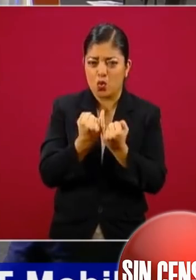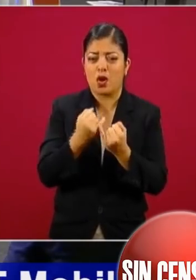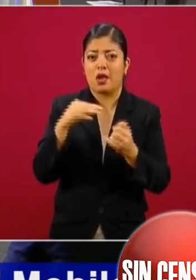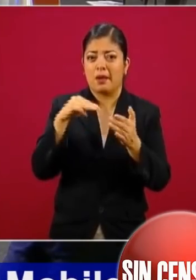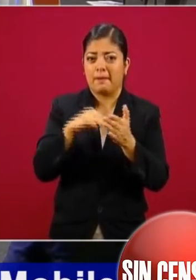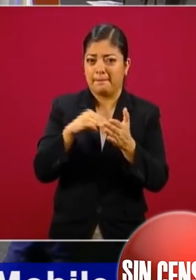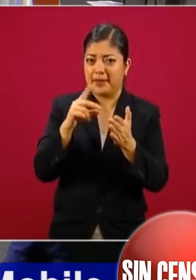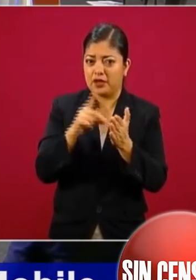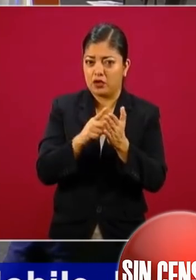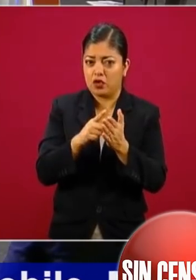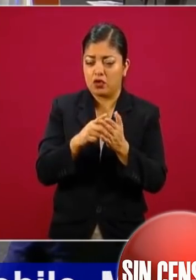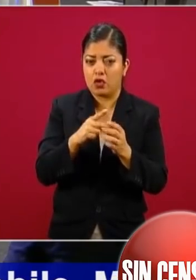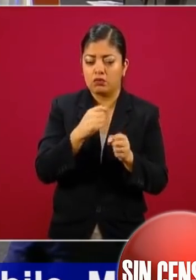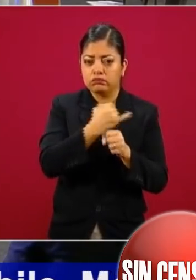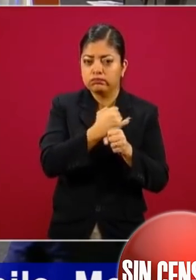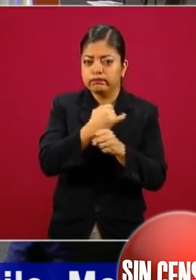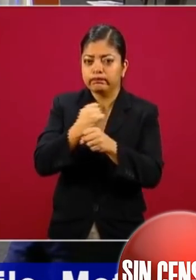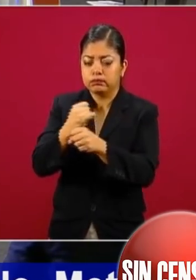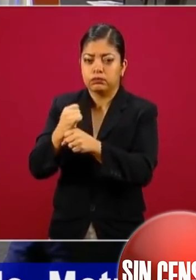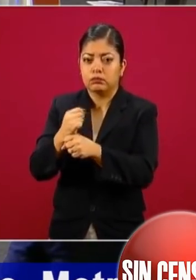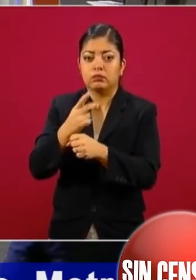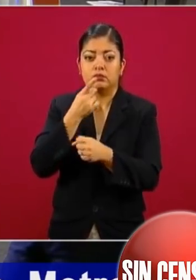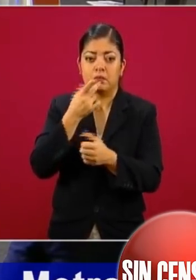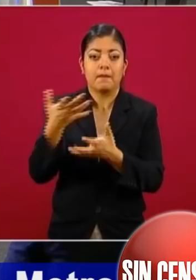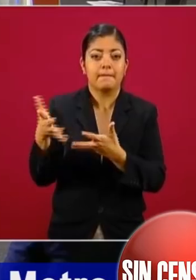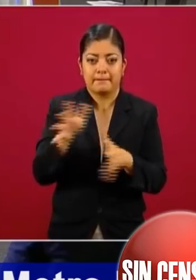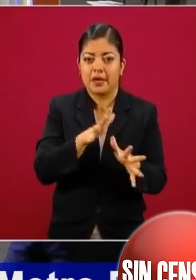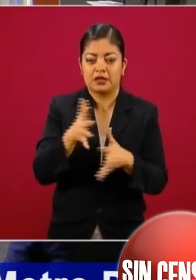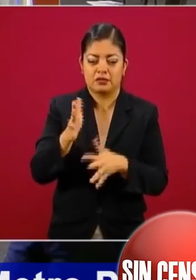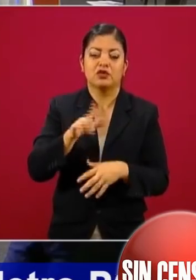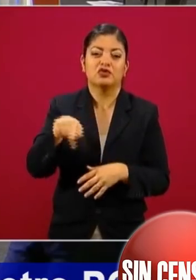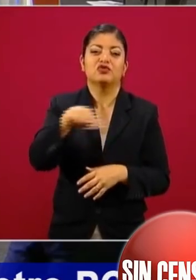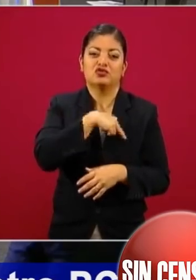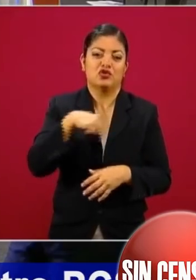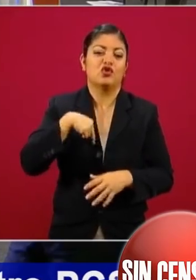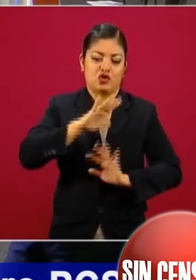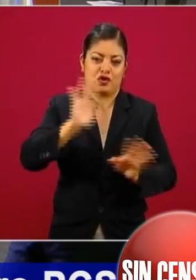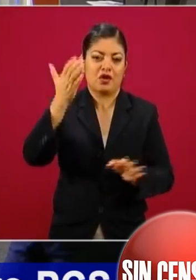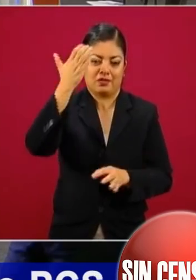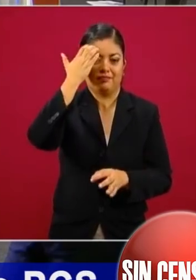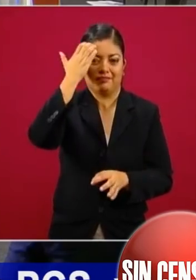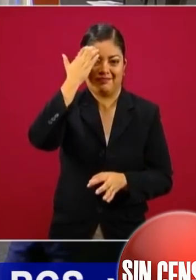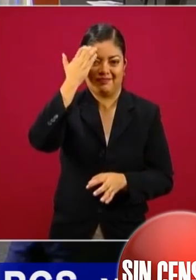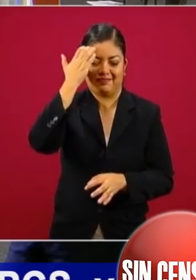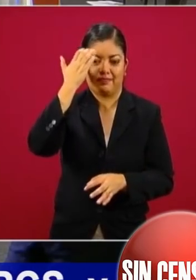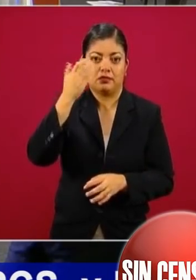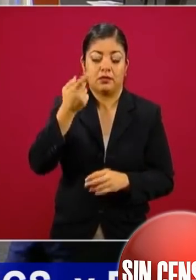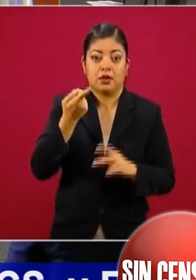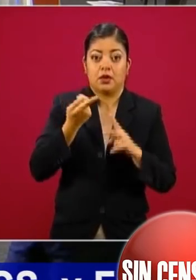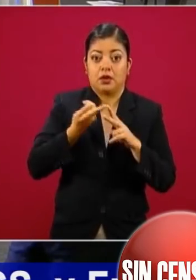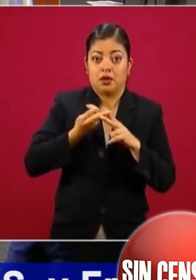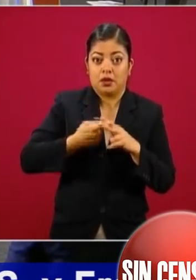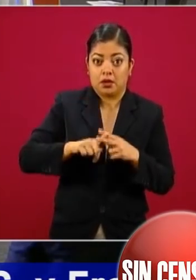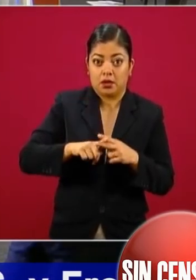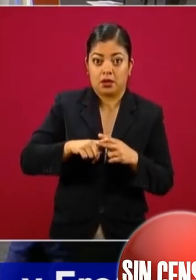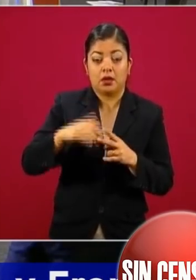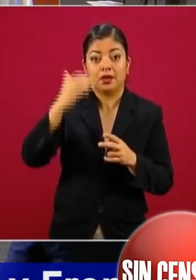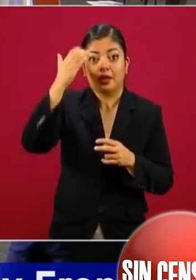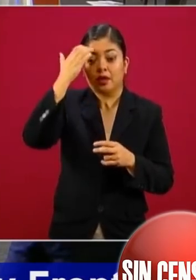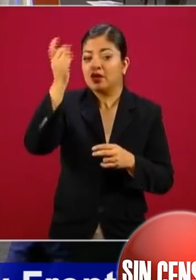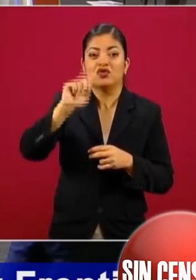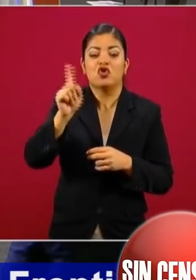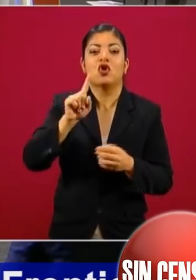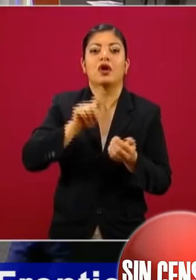métodos, pudieron hacer una predicción de una epidemia que ya era conocida. Obviamente no a partir de conocerla, sino a